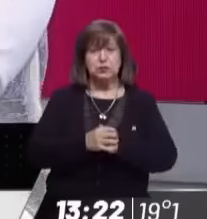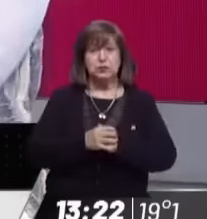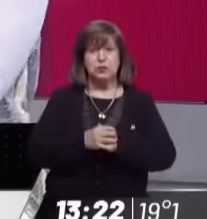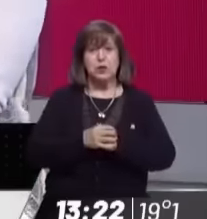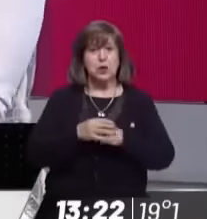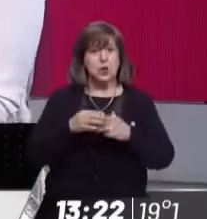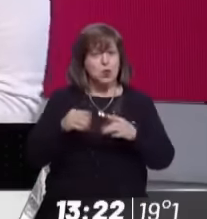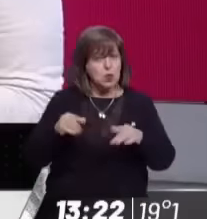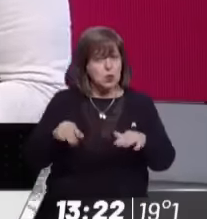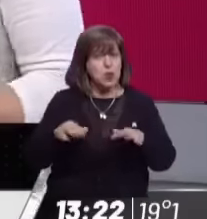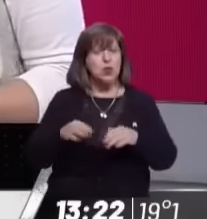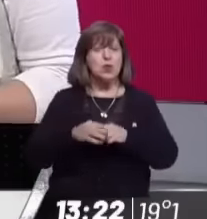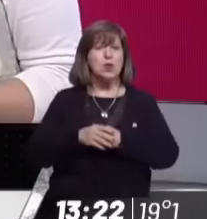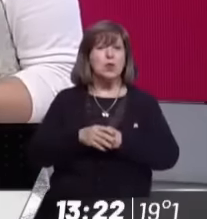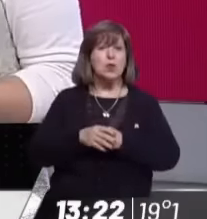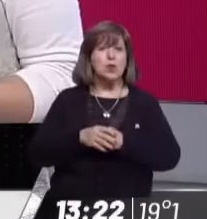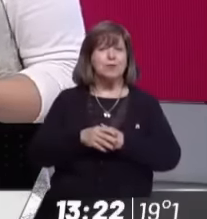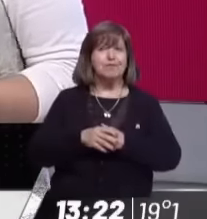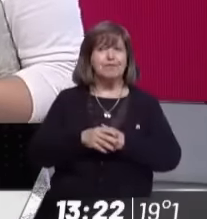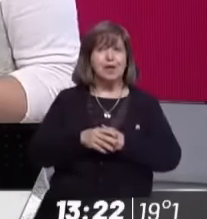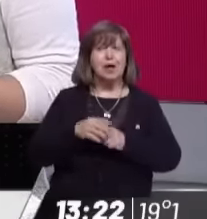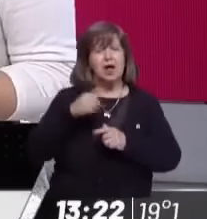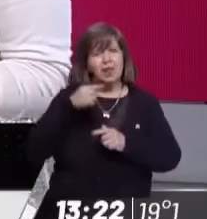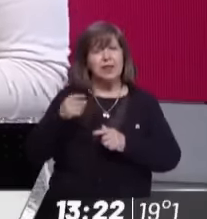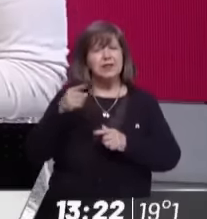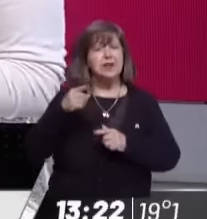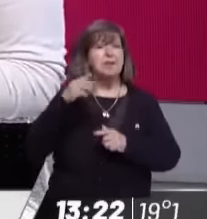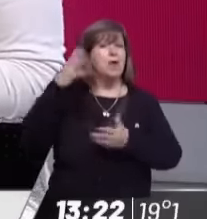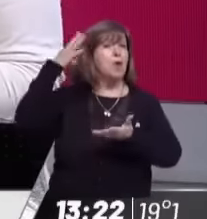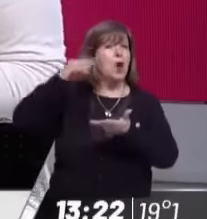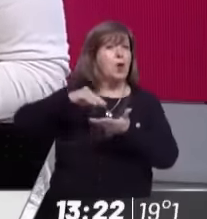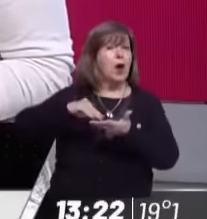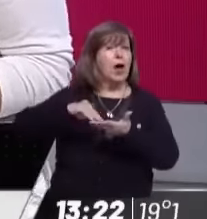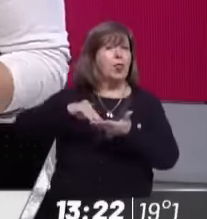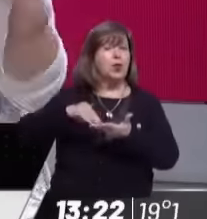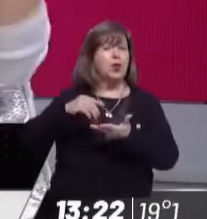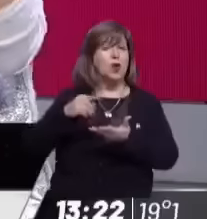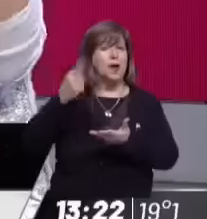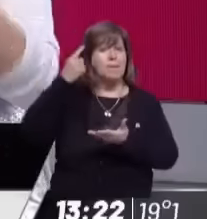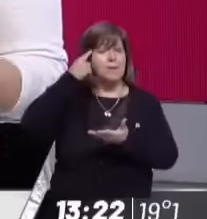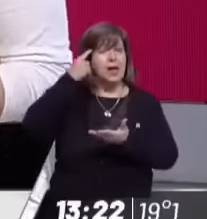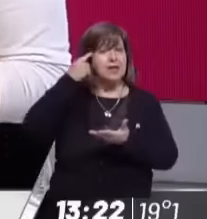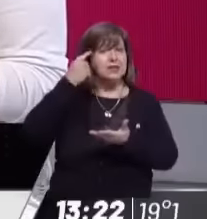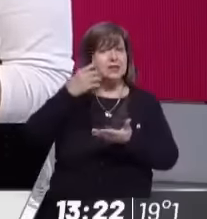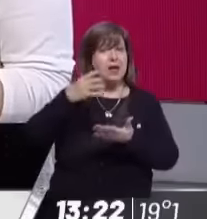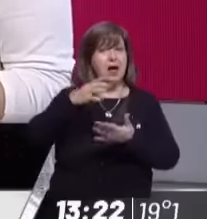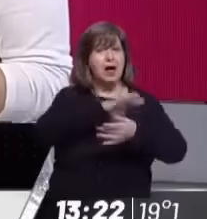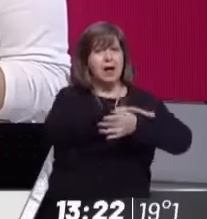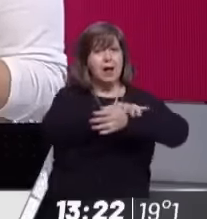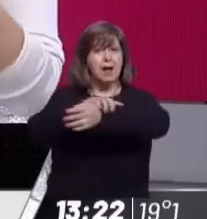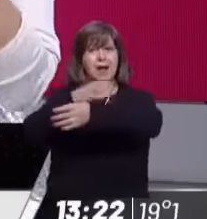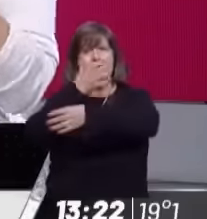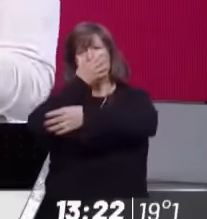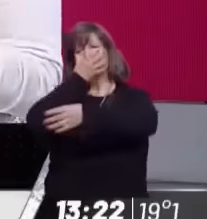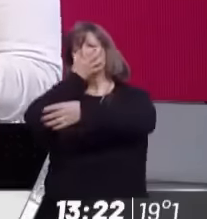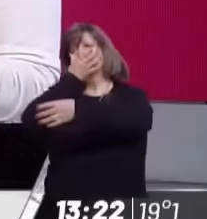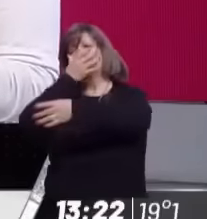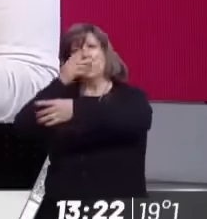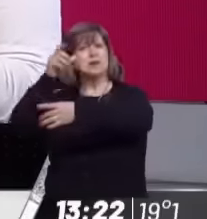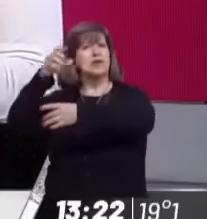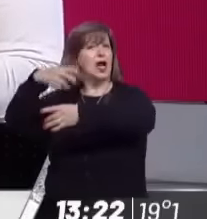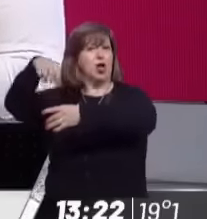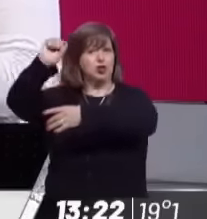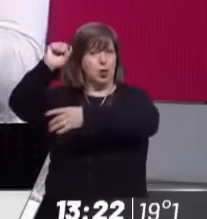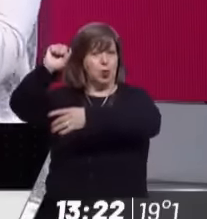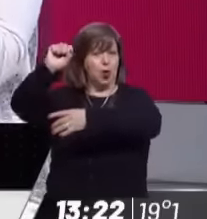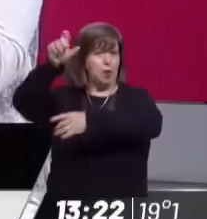Desde el inicio, Diego Burlando abona la hipótesis de la trata de personas. Sí. Y evidentemente le está hablando, como vos lo decís, a una persona